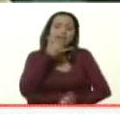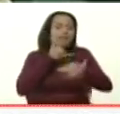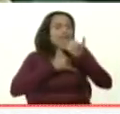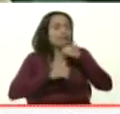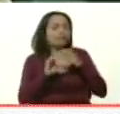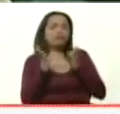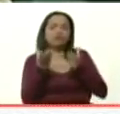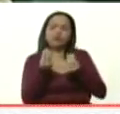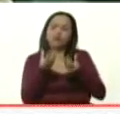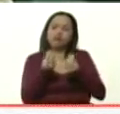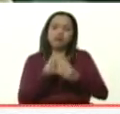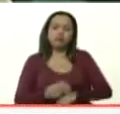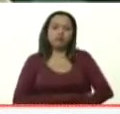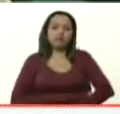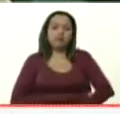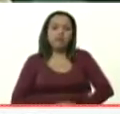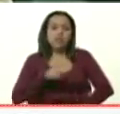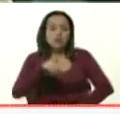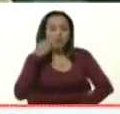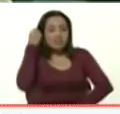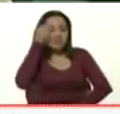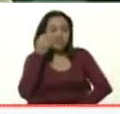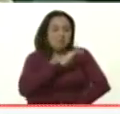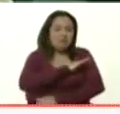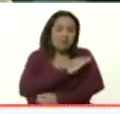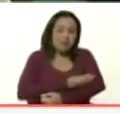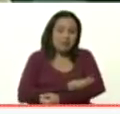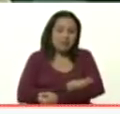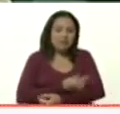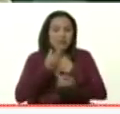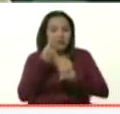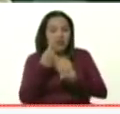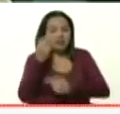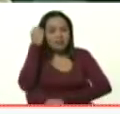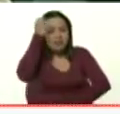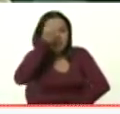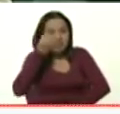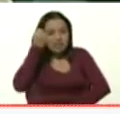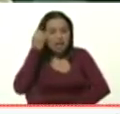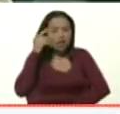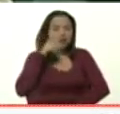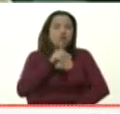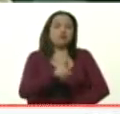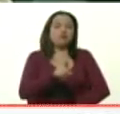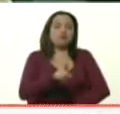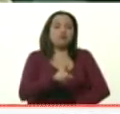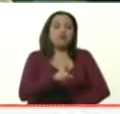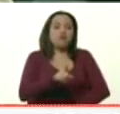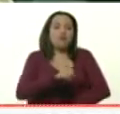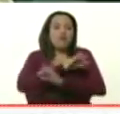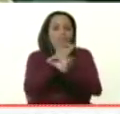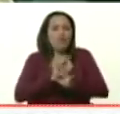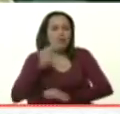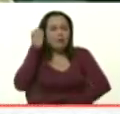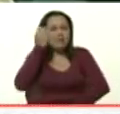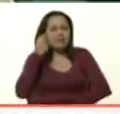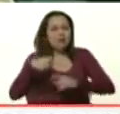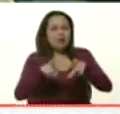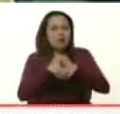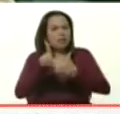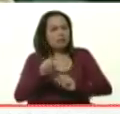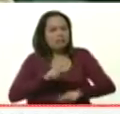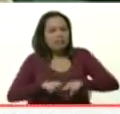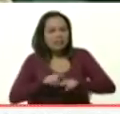errores. Y tu extremismo, tu insensatez, tu inmadurez le hace daño a